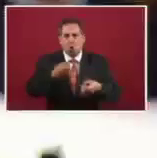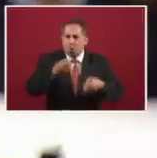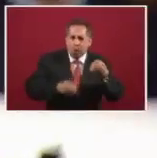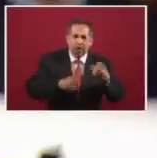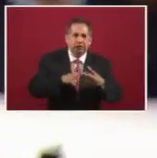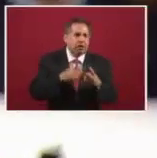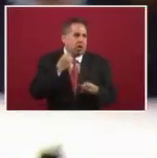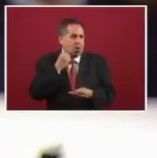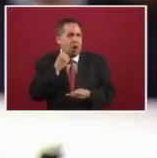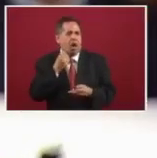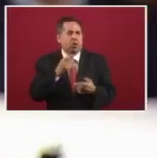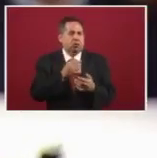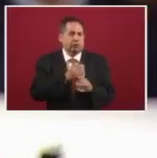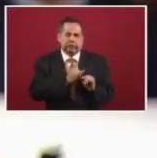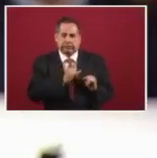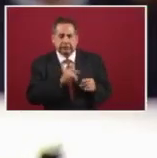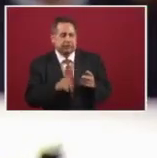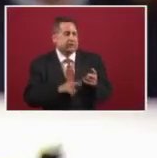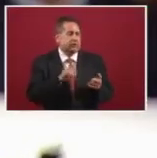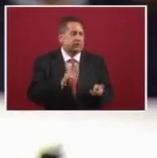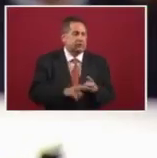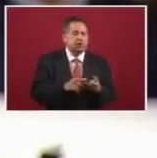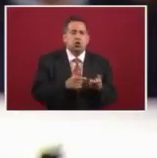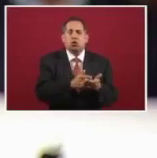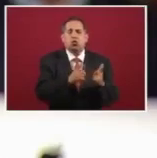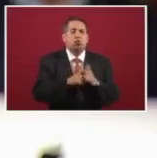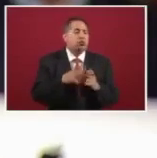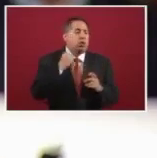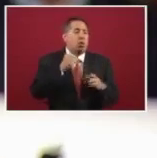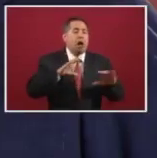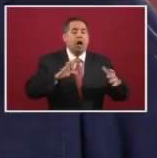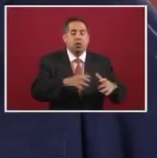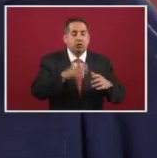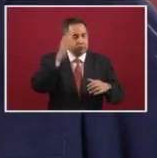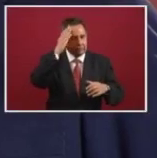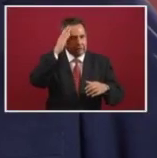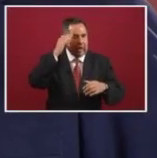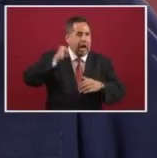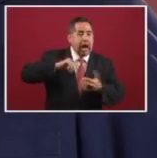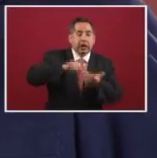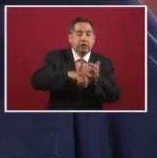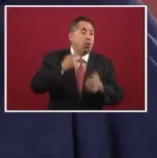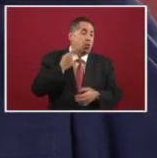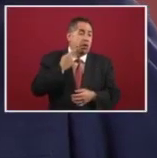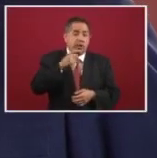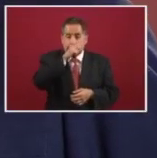jueces, abogados independientes y bufetes jurídicos encabezados por políticos algunos?